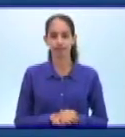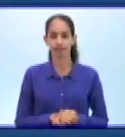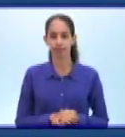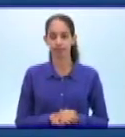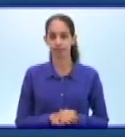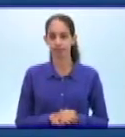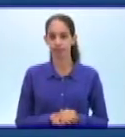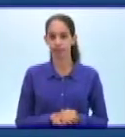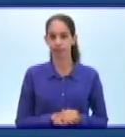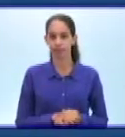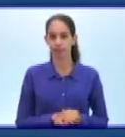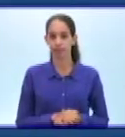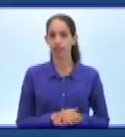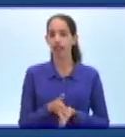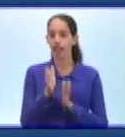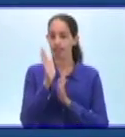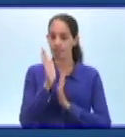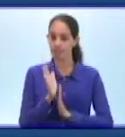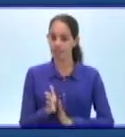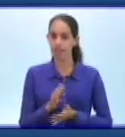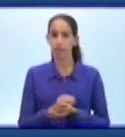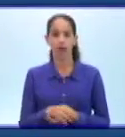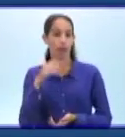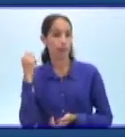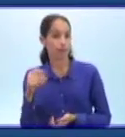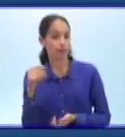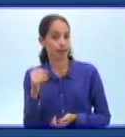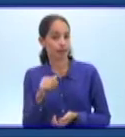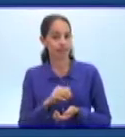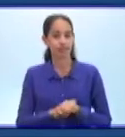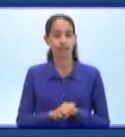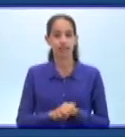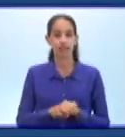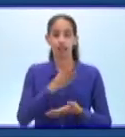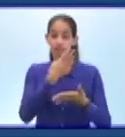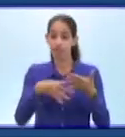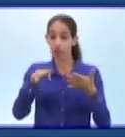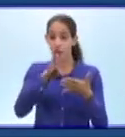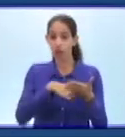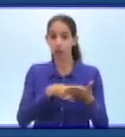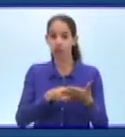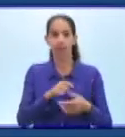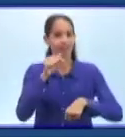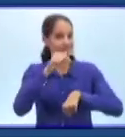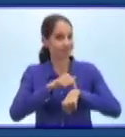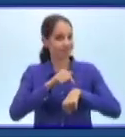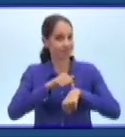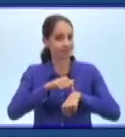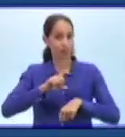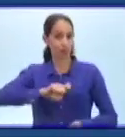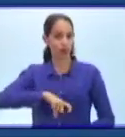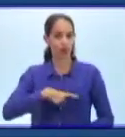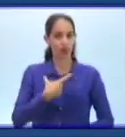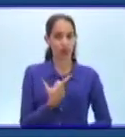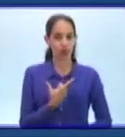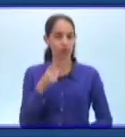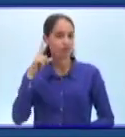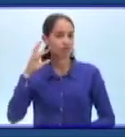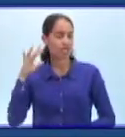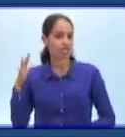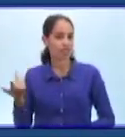Instrumento, disciplina, ensayos, horario, tiempo, cultura,